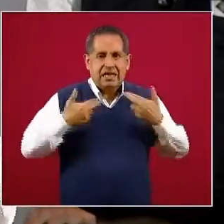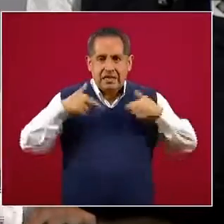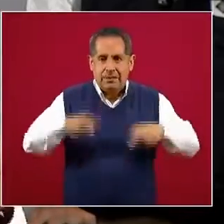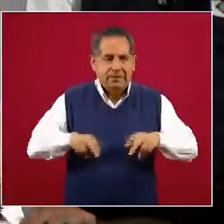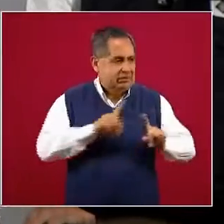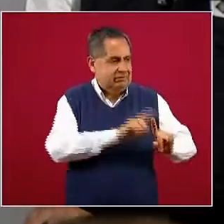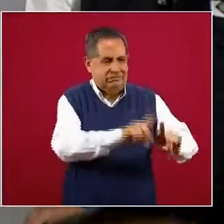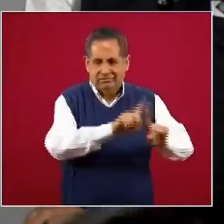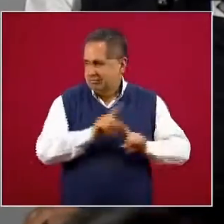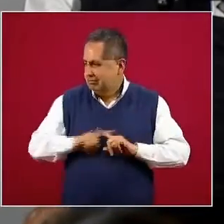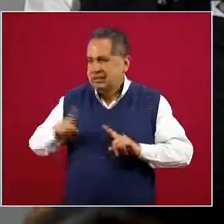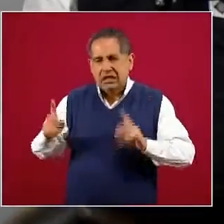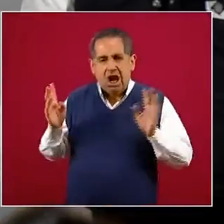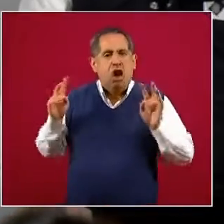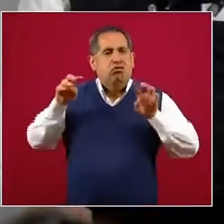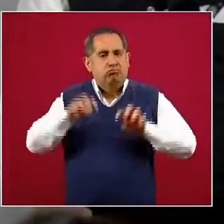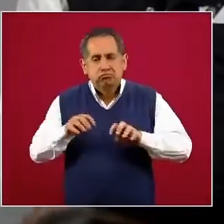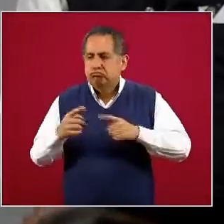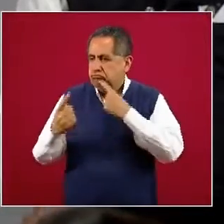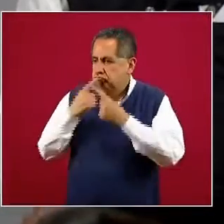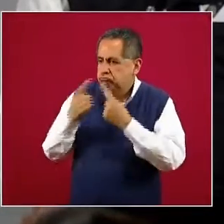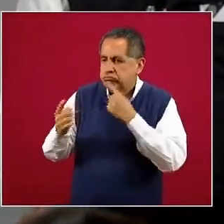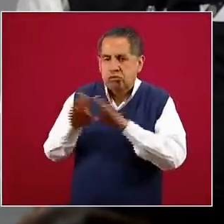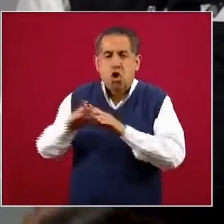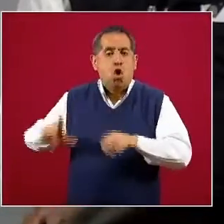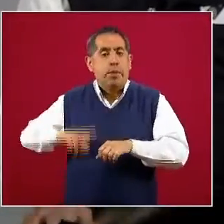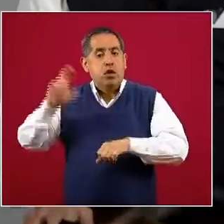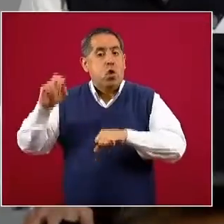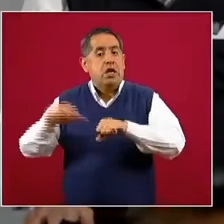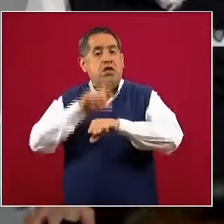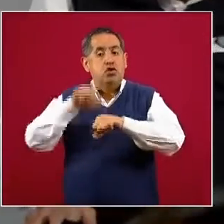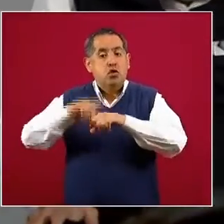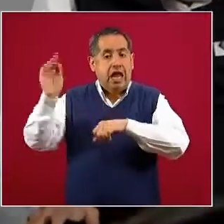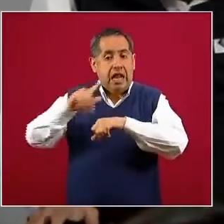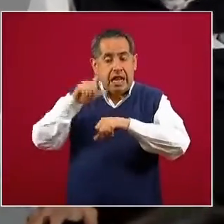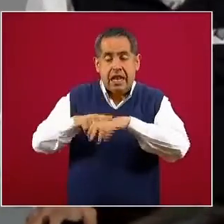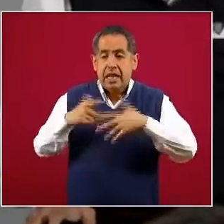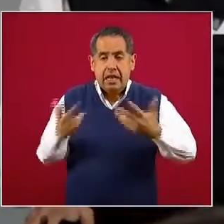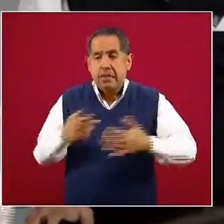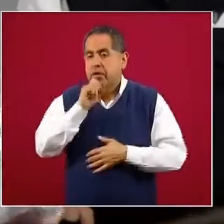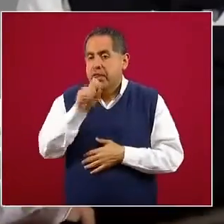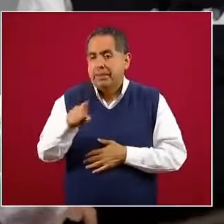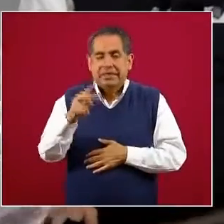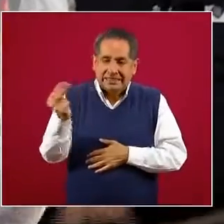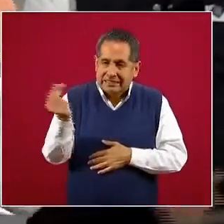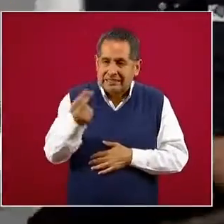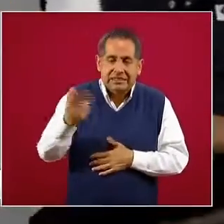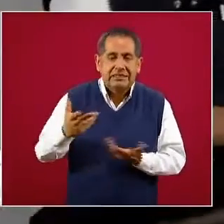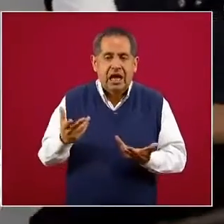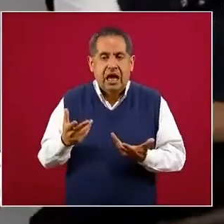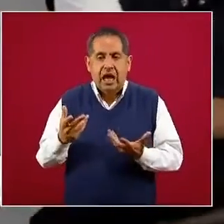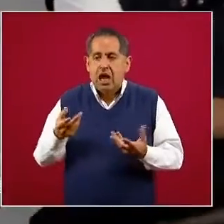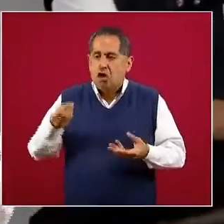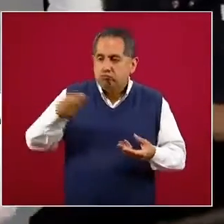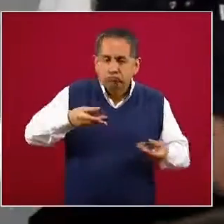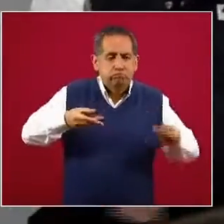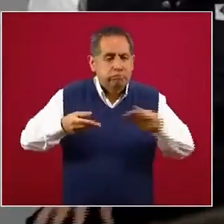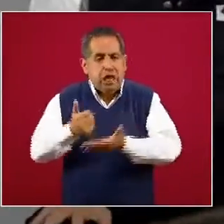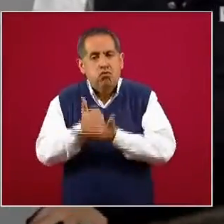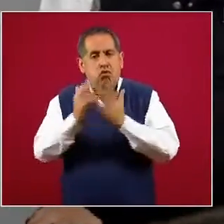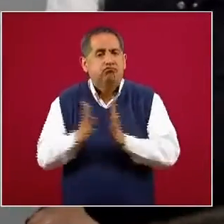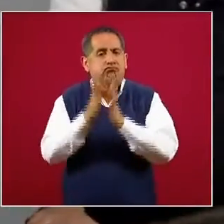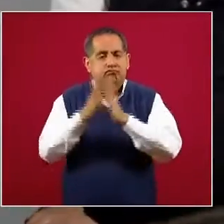a una reunión de trabajo técnica en la próxima semana. En este consejo participan los 32 secretarias y